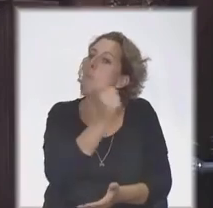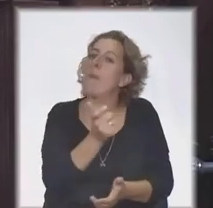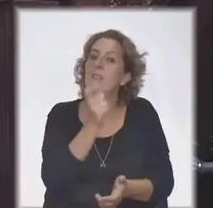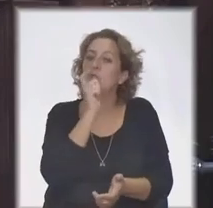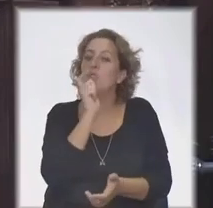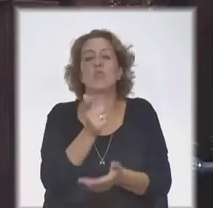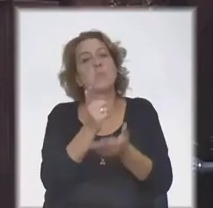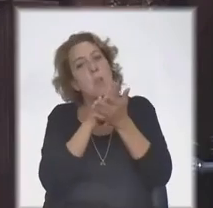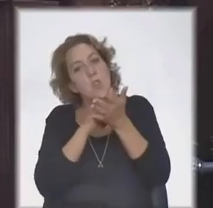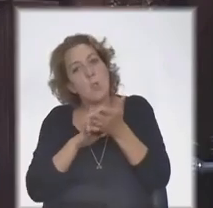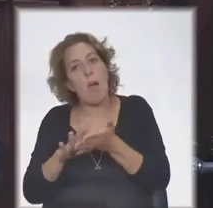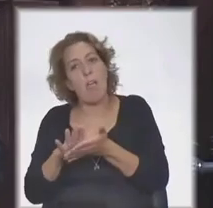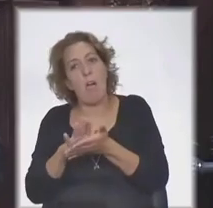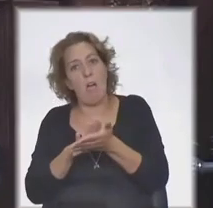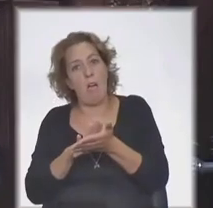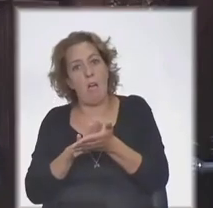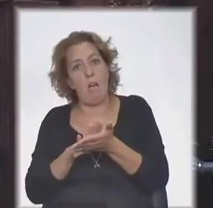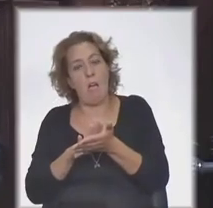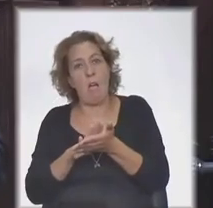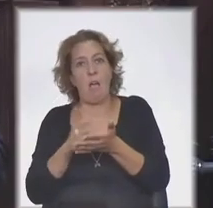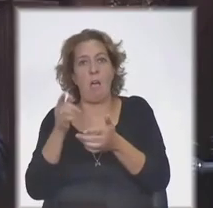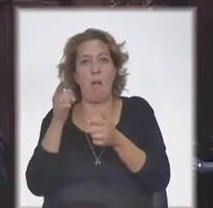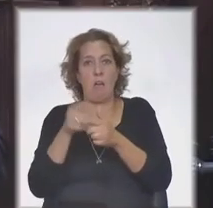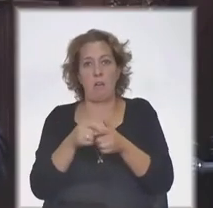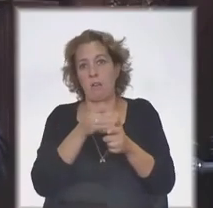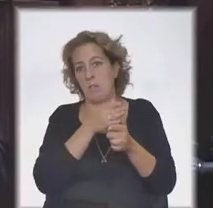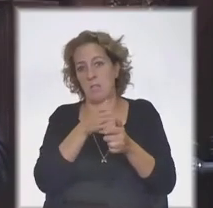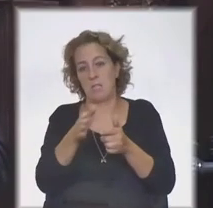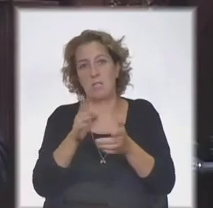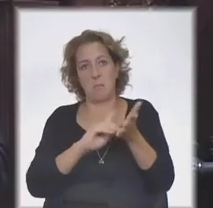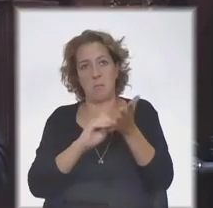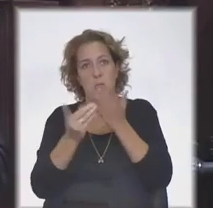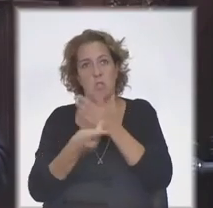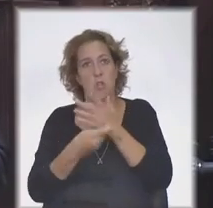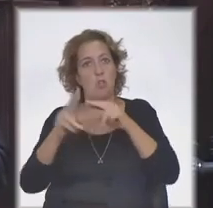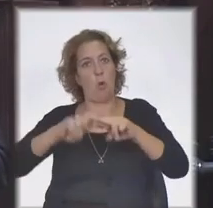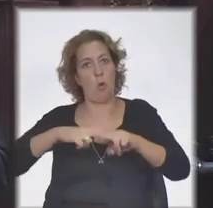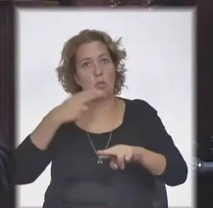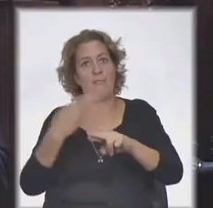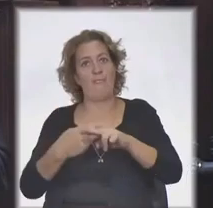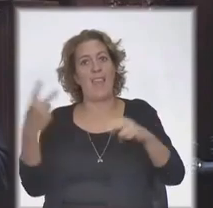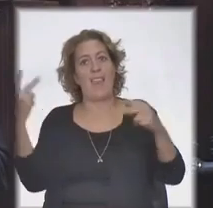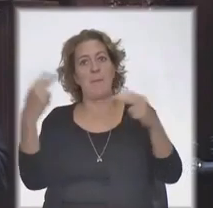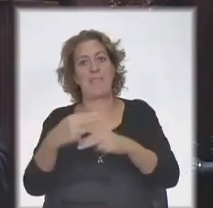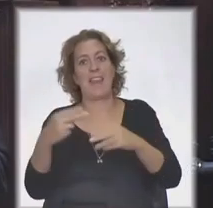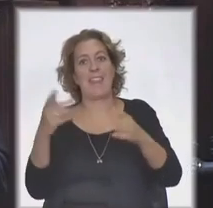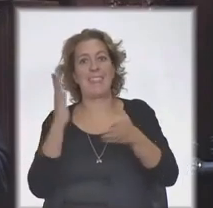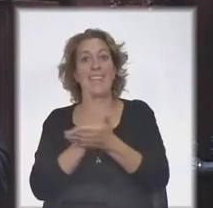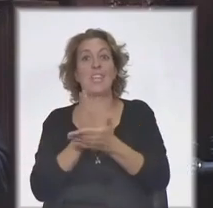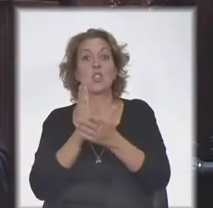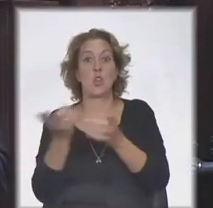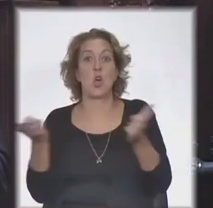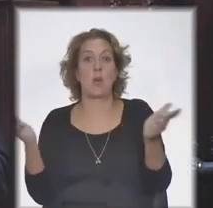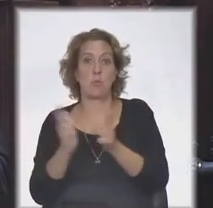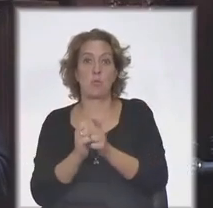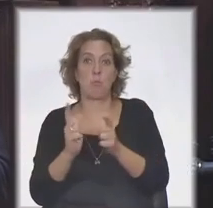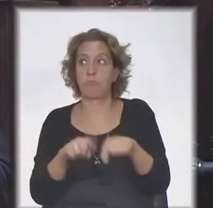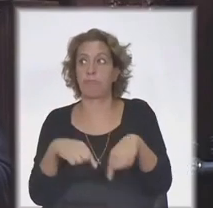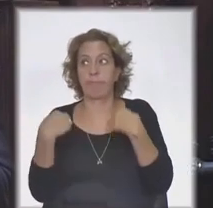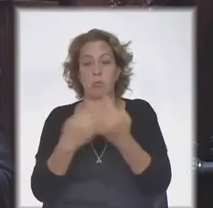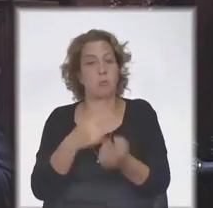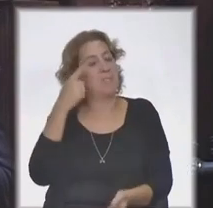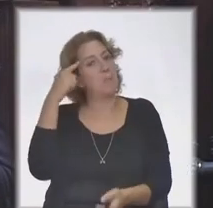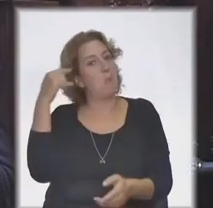persuada. Y el camino de ir por este proyecto de limitar nuevamente el derecho a reunión, en nuestra opinión, es